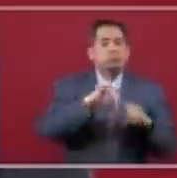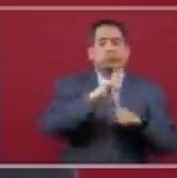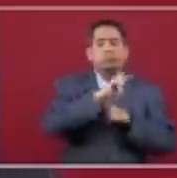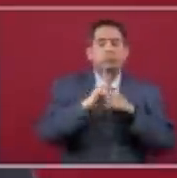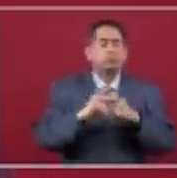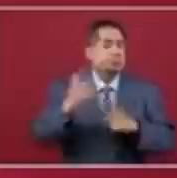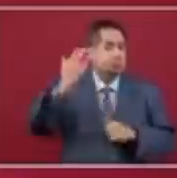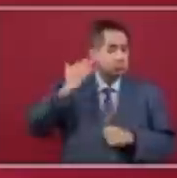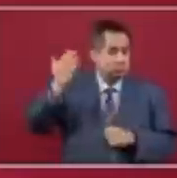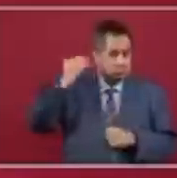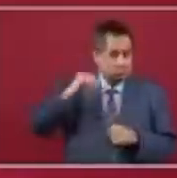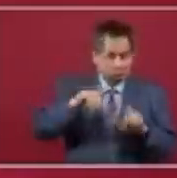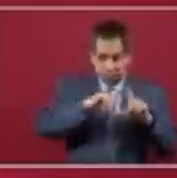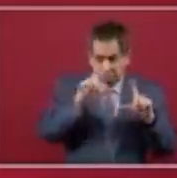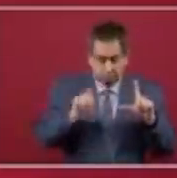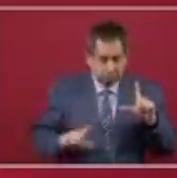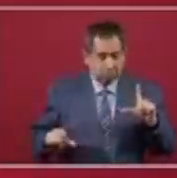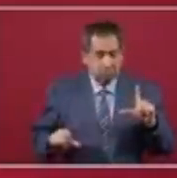donde